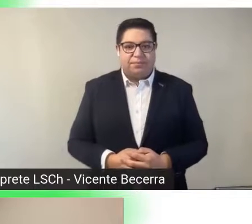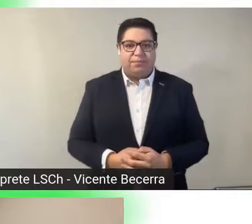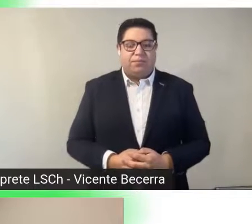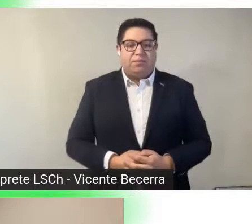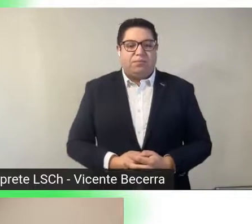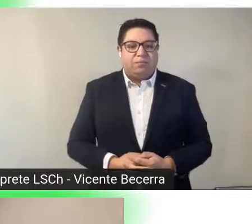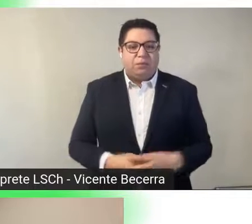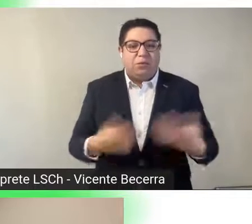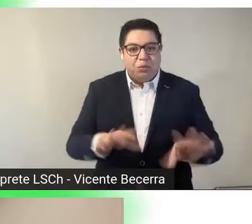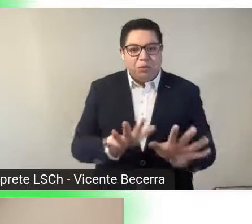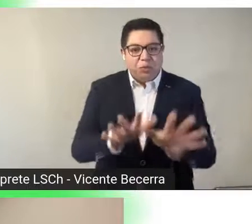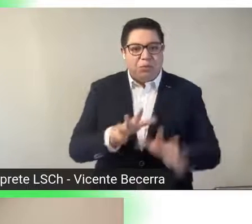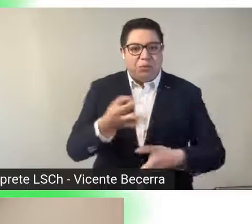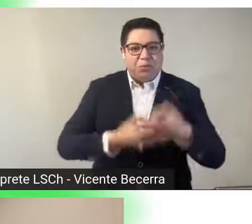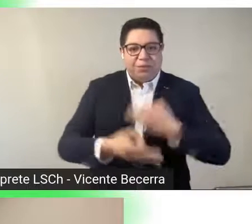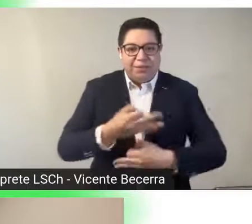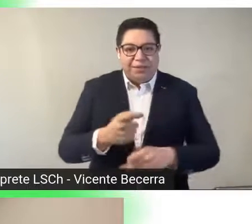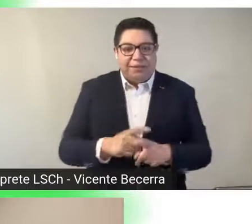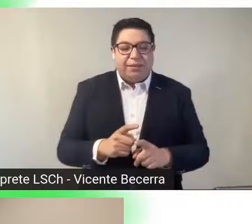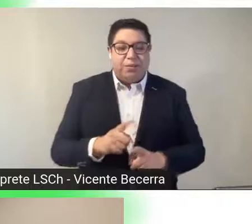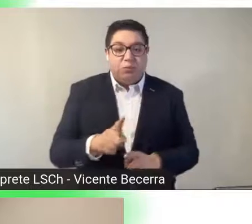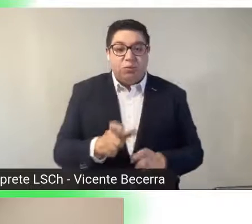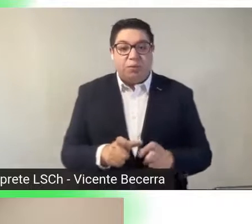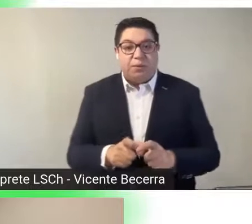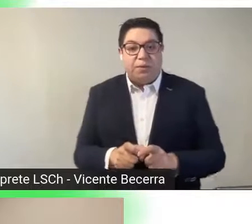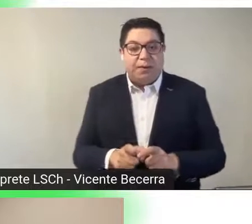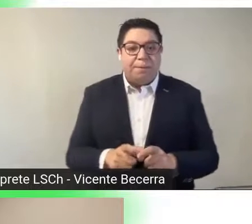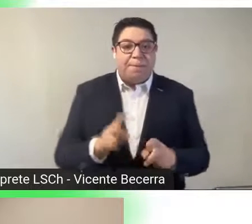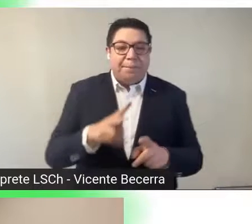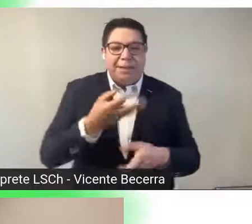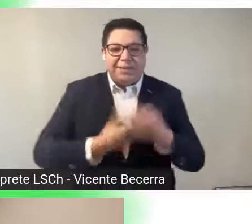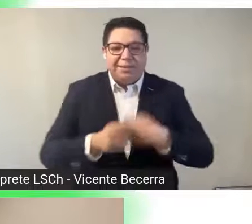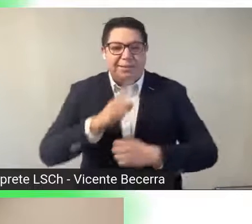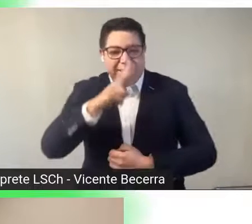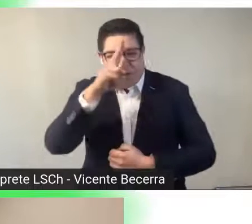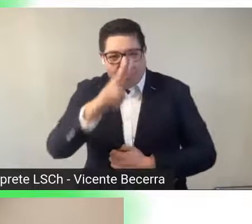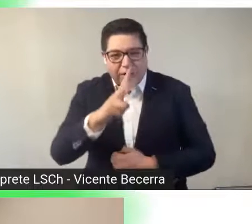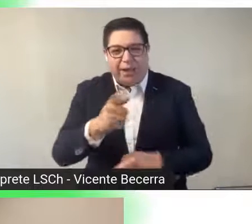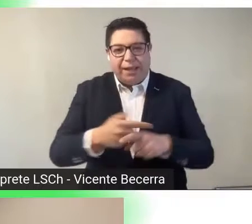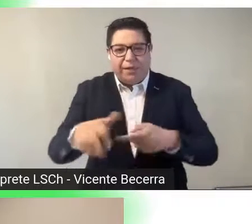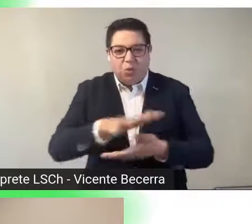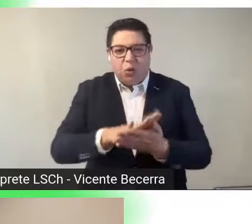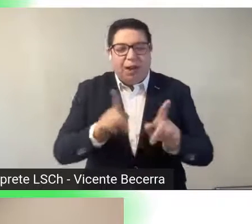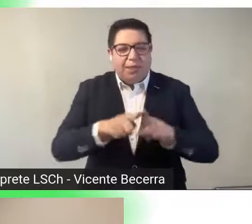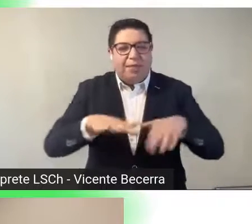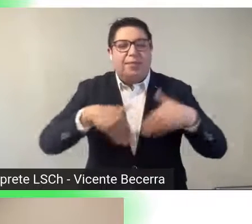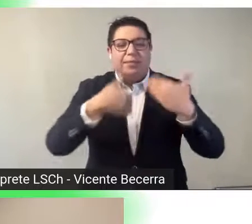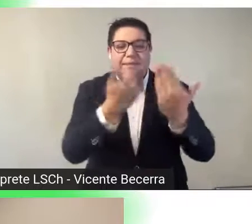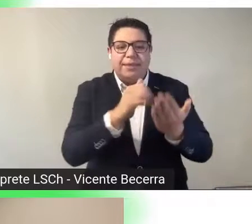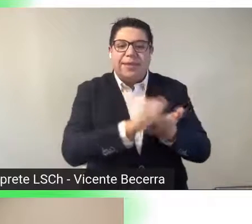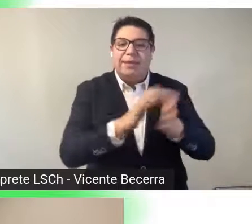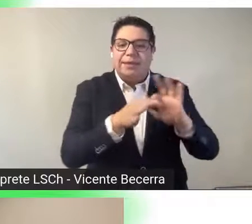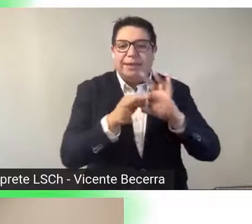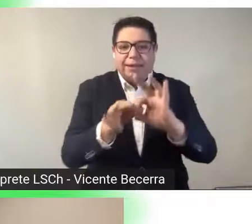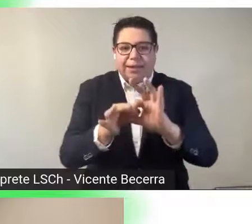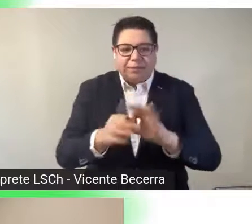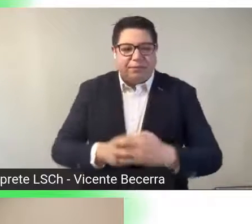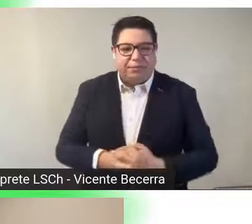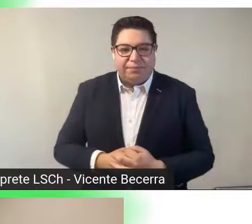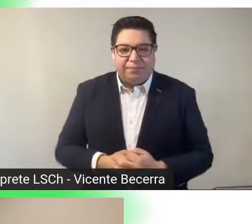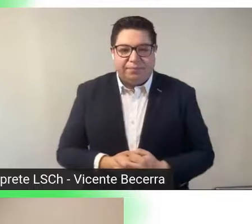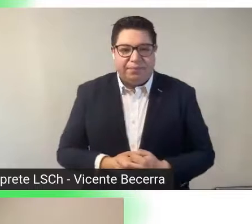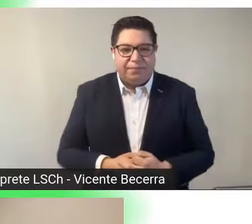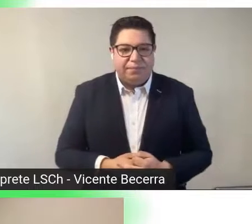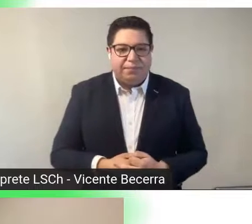Buenísimo, Carmen Gloria. Entonces, las palabras claves tienen que ver con honor, con devolución, con gratitud. Y rápidamente me